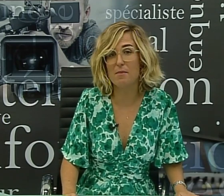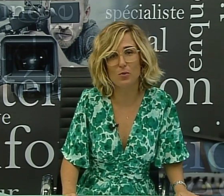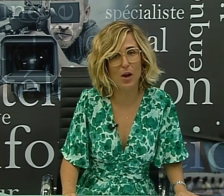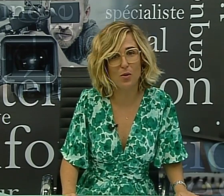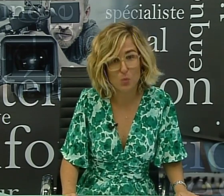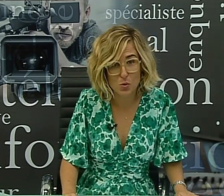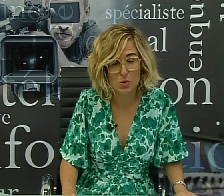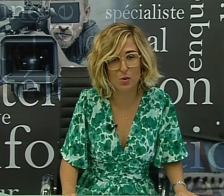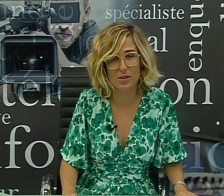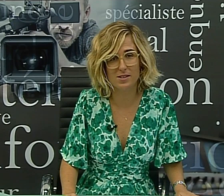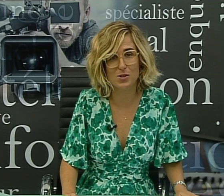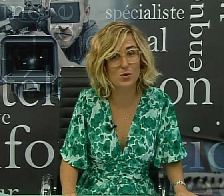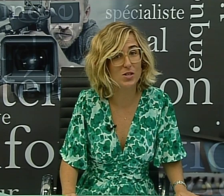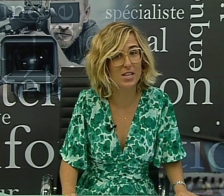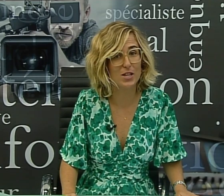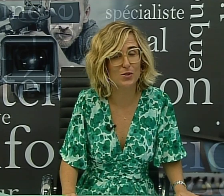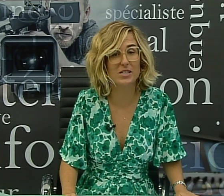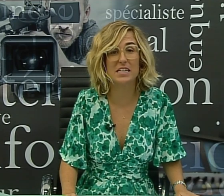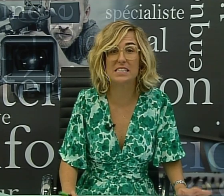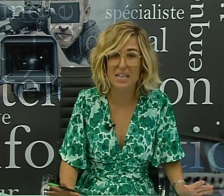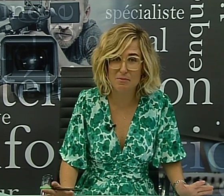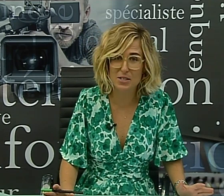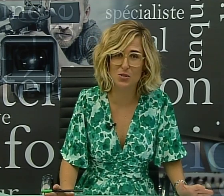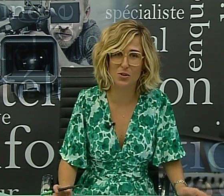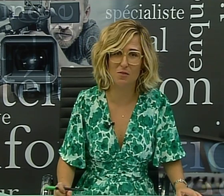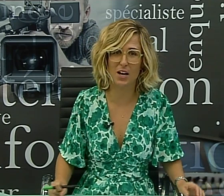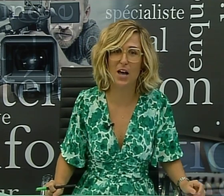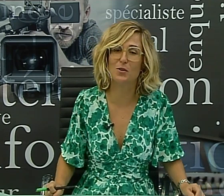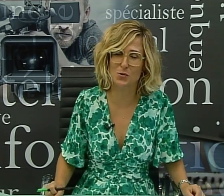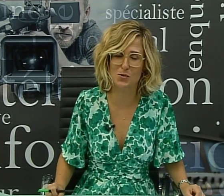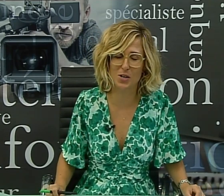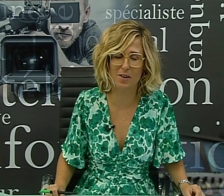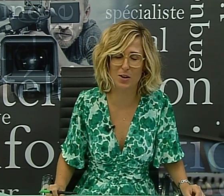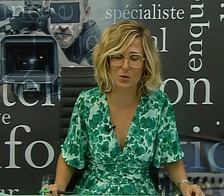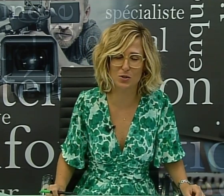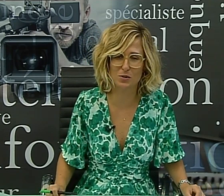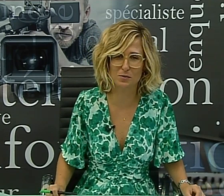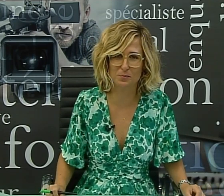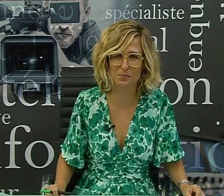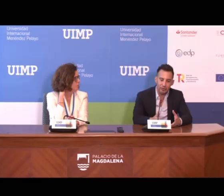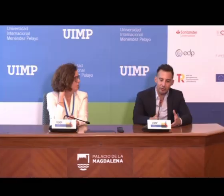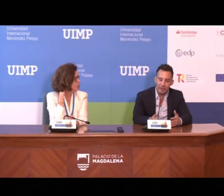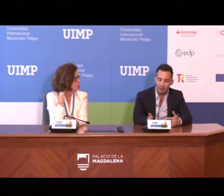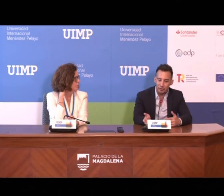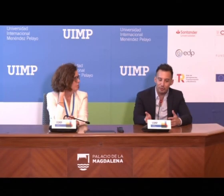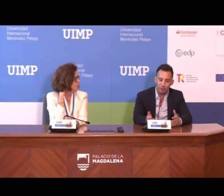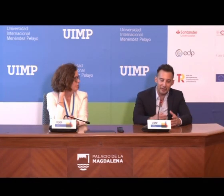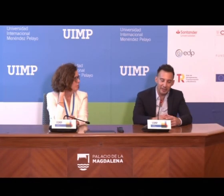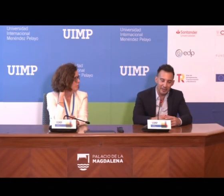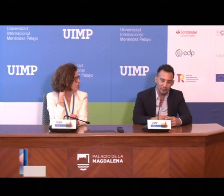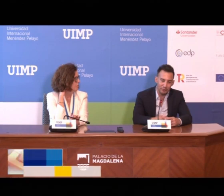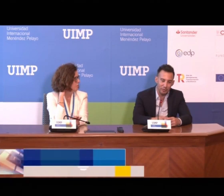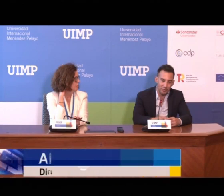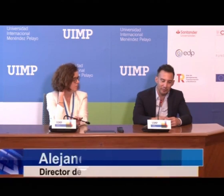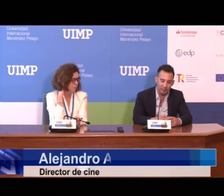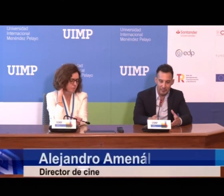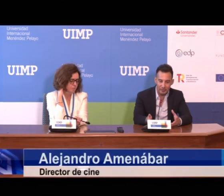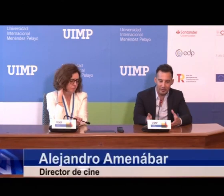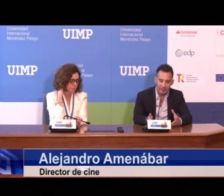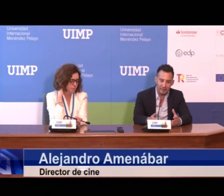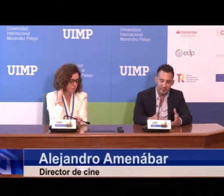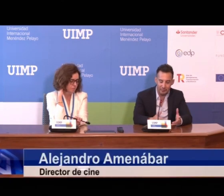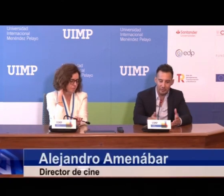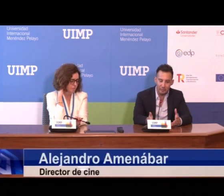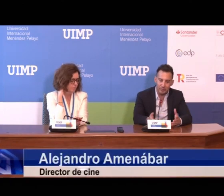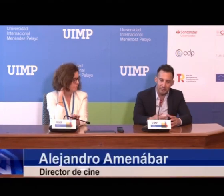que ha madurado mucho desde sus inicios y que se ha visto reflejado en sus trabajos. Luis Cuerda, que fue un poco la